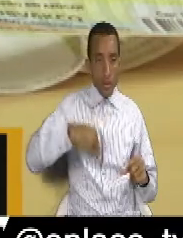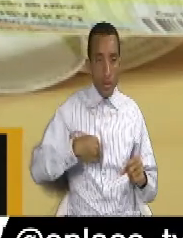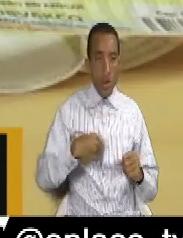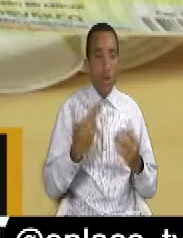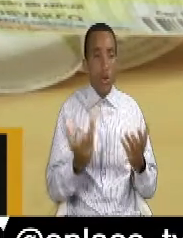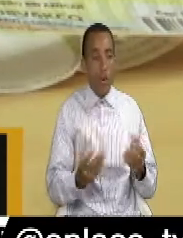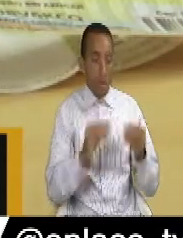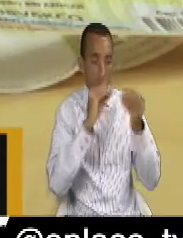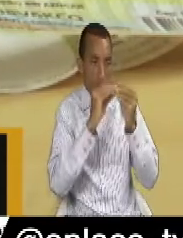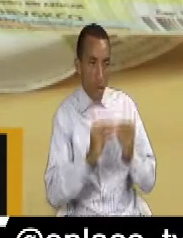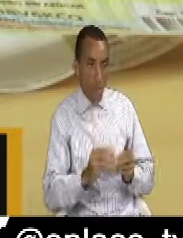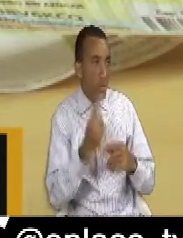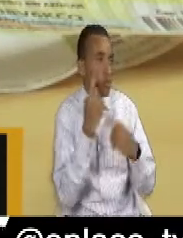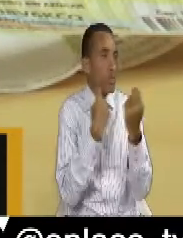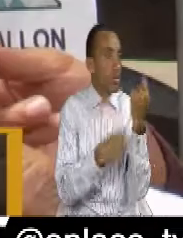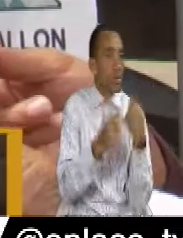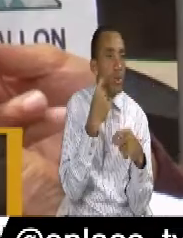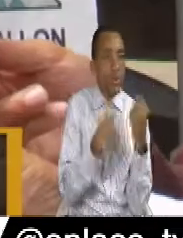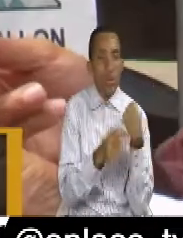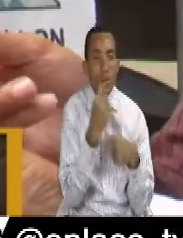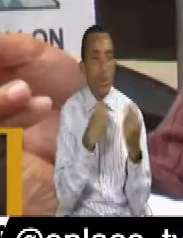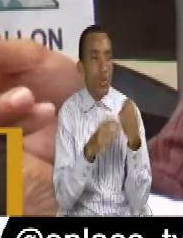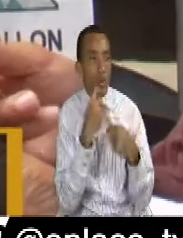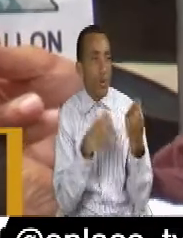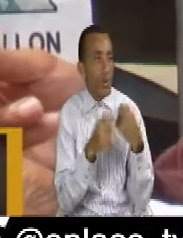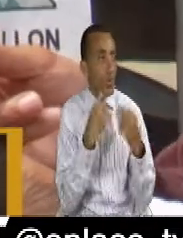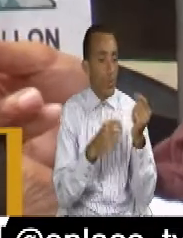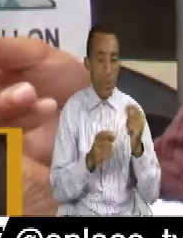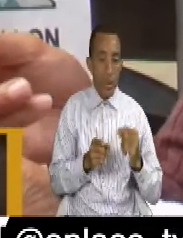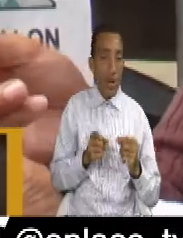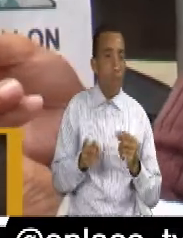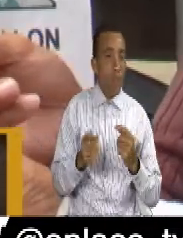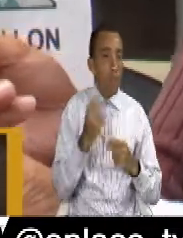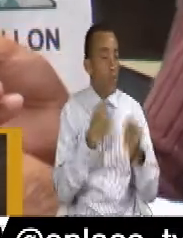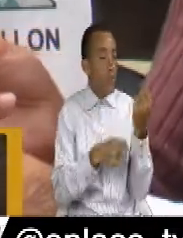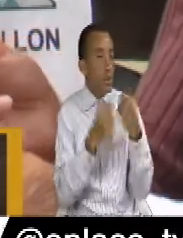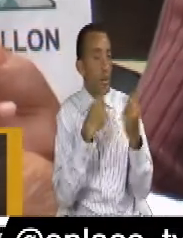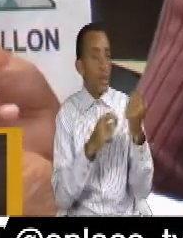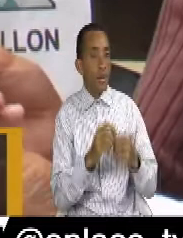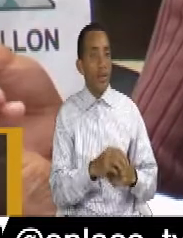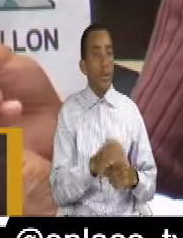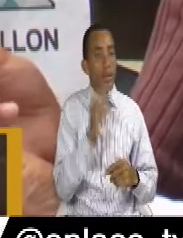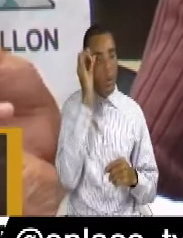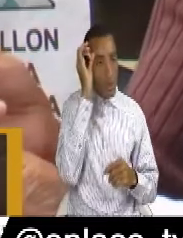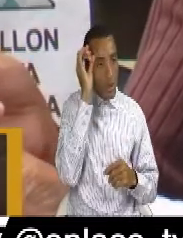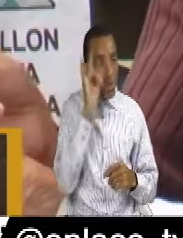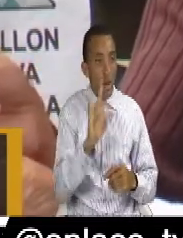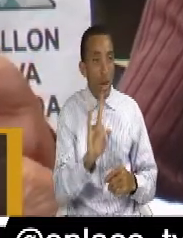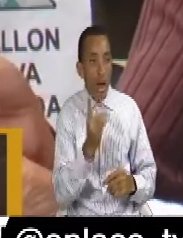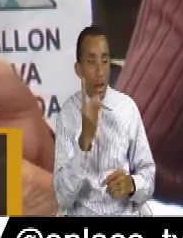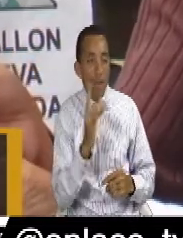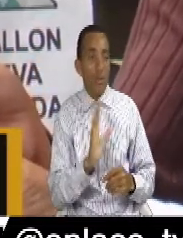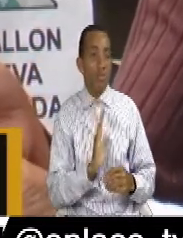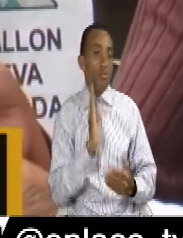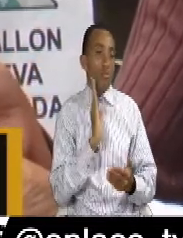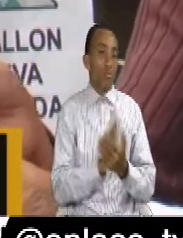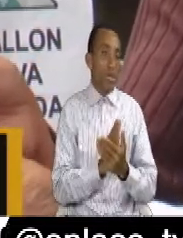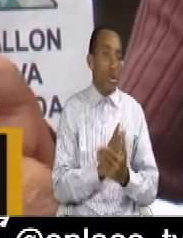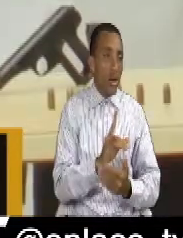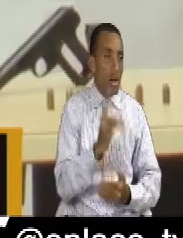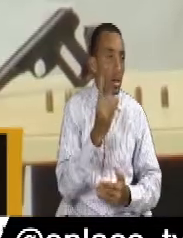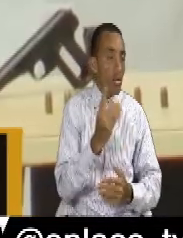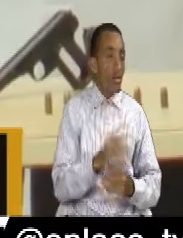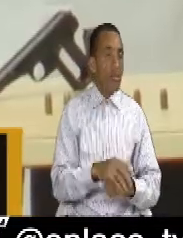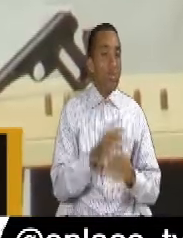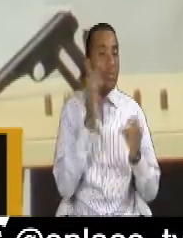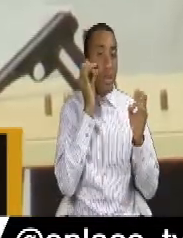está vendiendo, expendiendo y comercializando este tipo de productos, ya que van a ocurrir, en cualquier momento podría ocurrir alguna